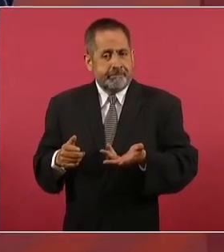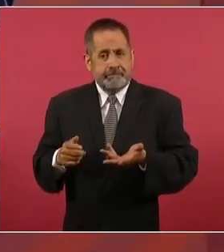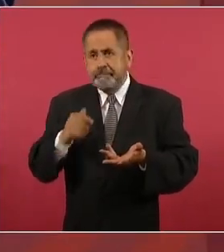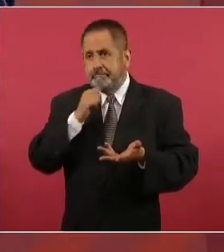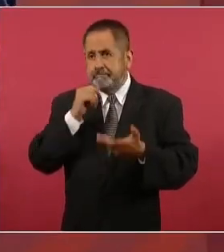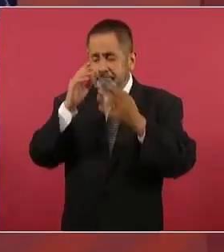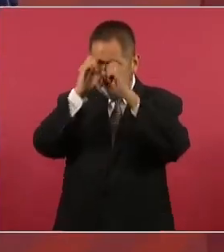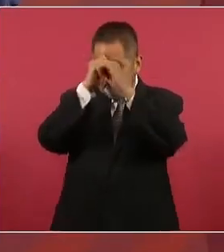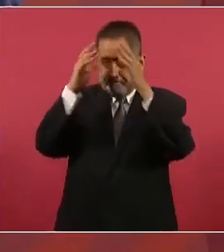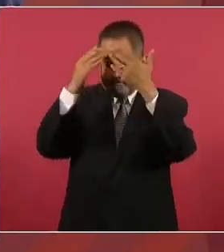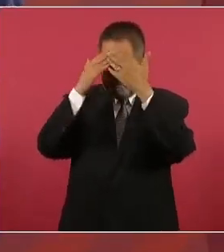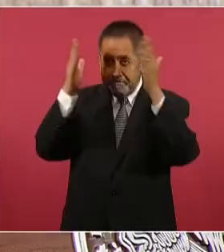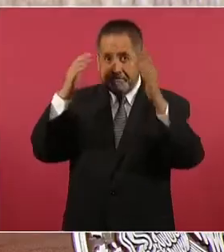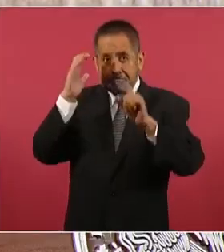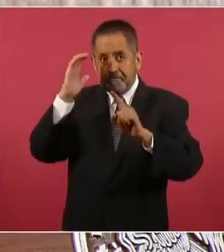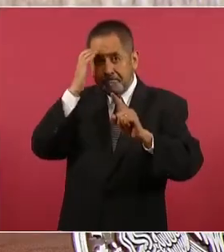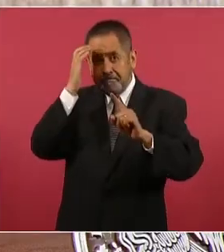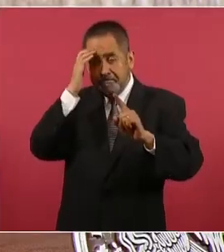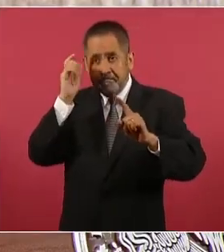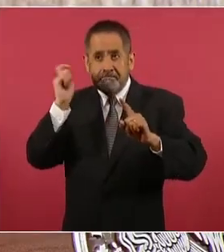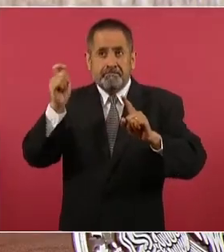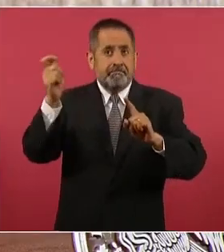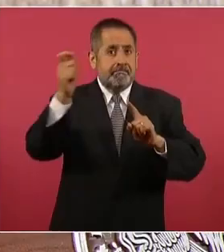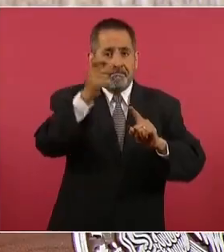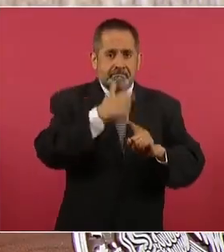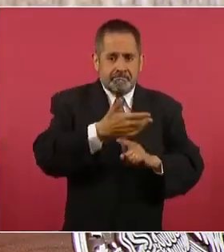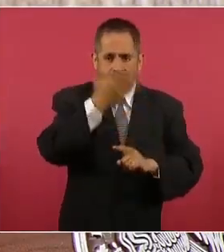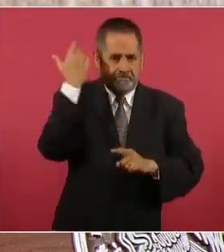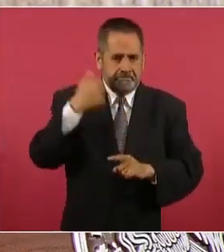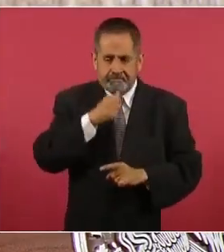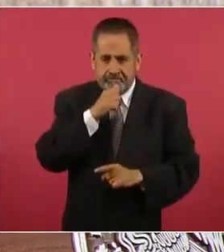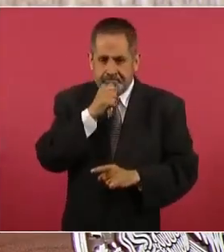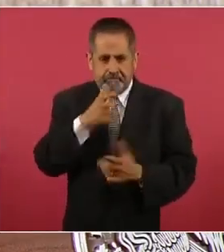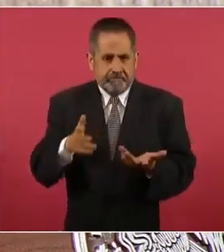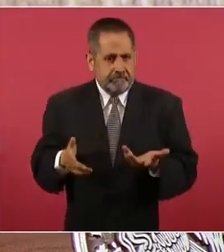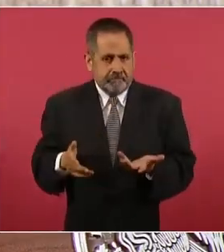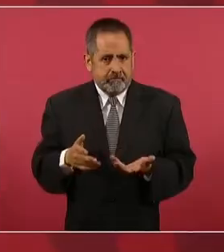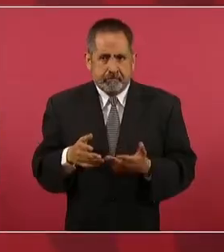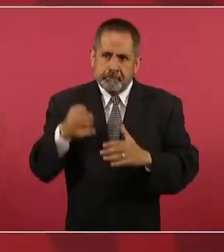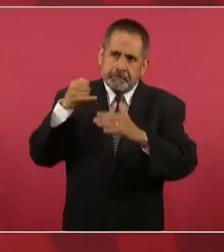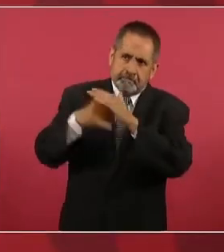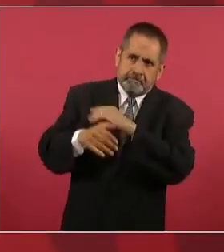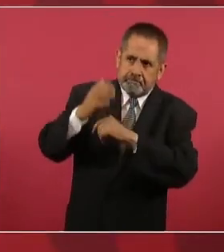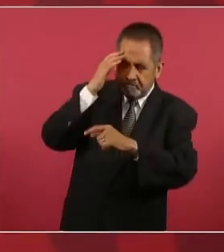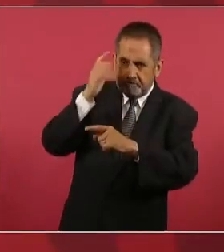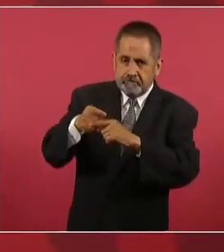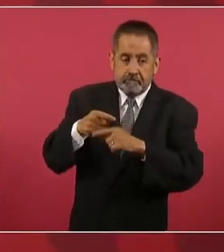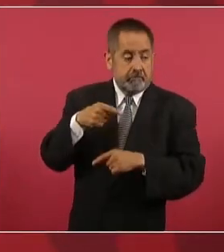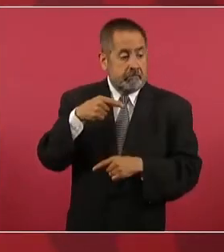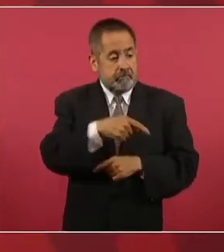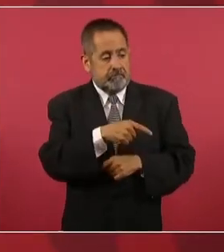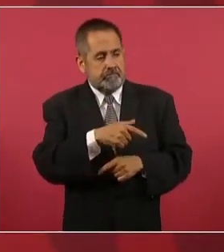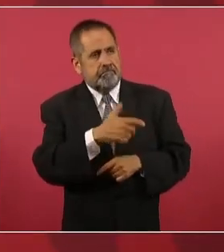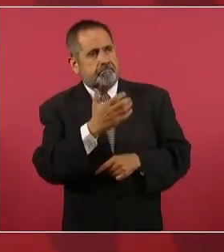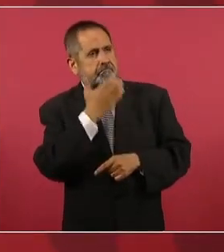pues no tiene una visión, pues el que conozca más Nueva York o